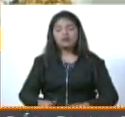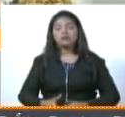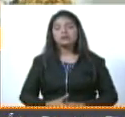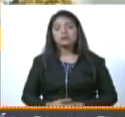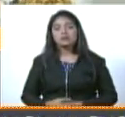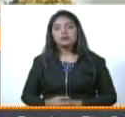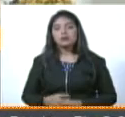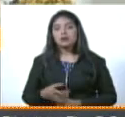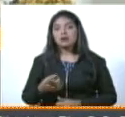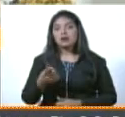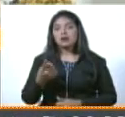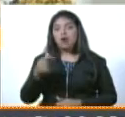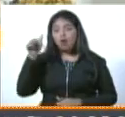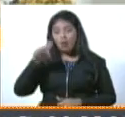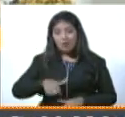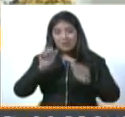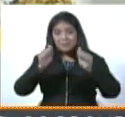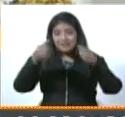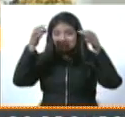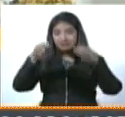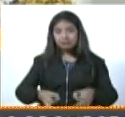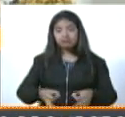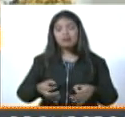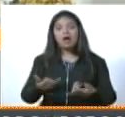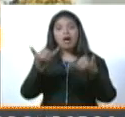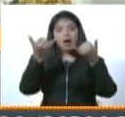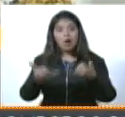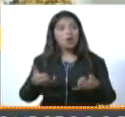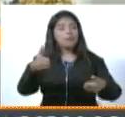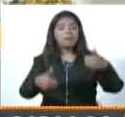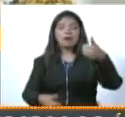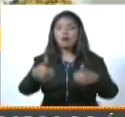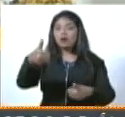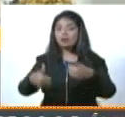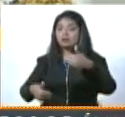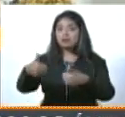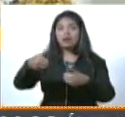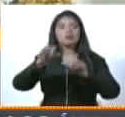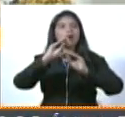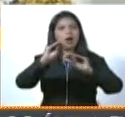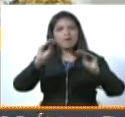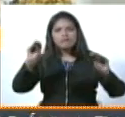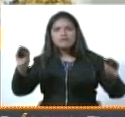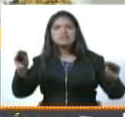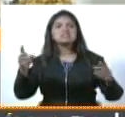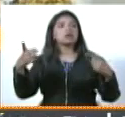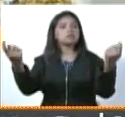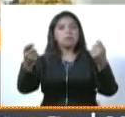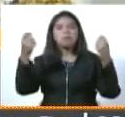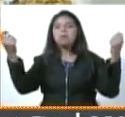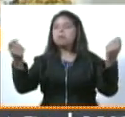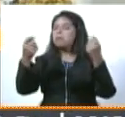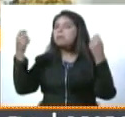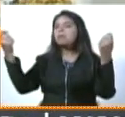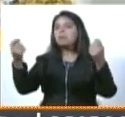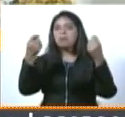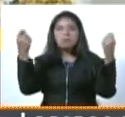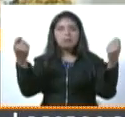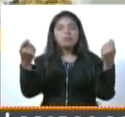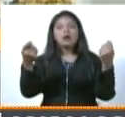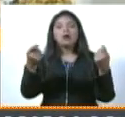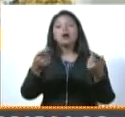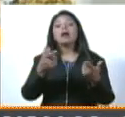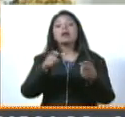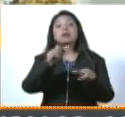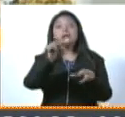se inició en el día de hoy, es el momento para estelar, para candidatos y candidatas anuncien su oferta electoral y para las electoras